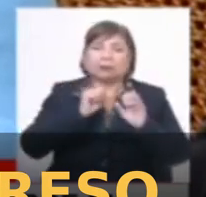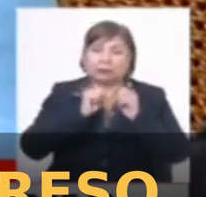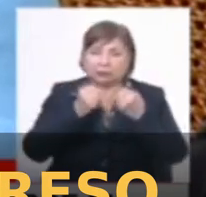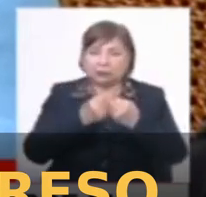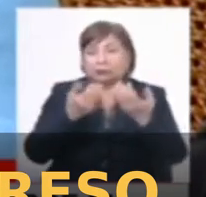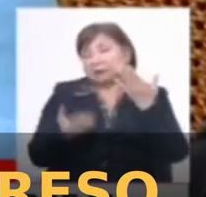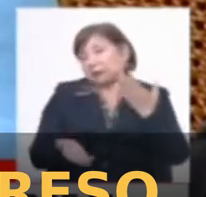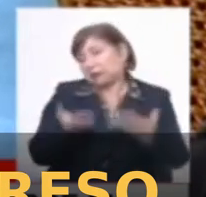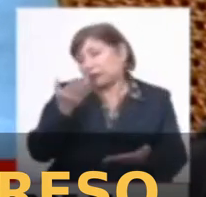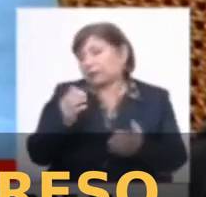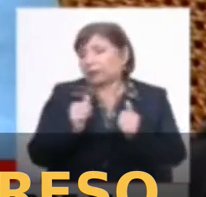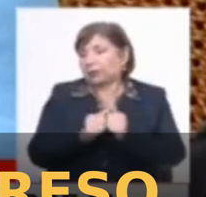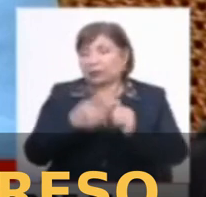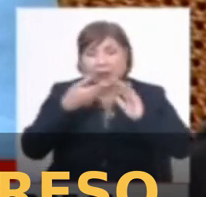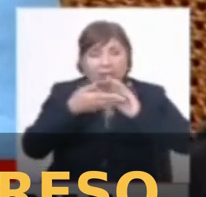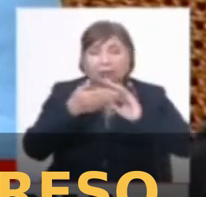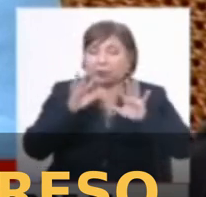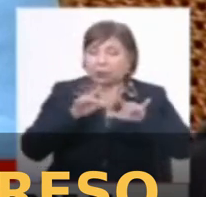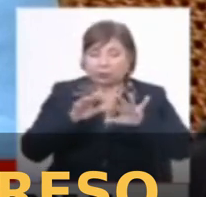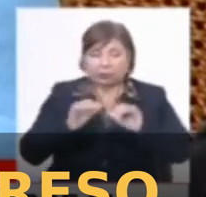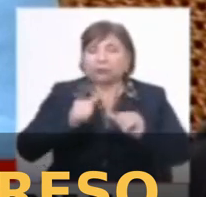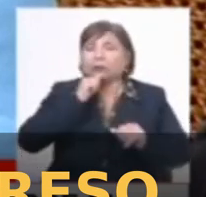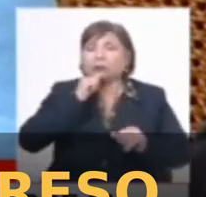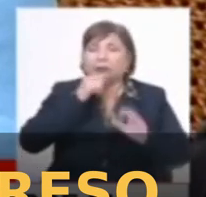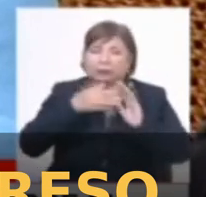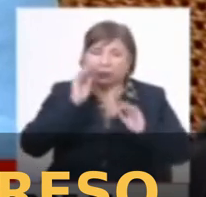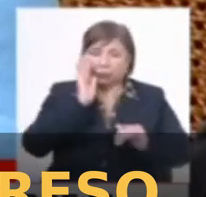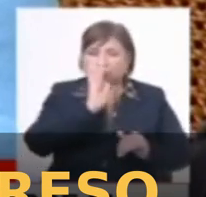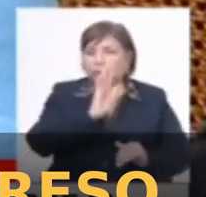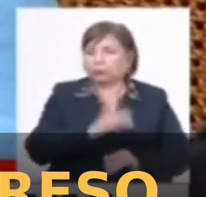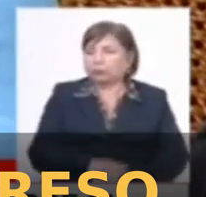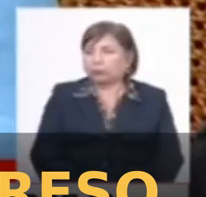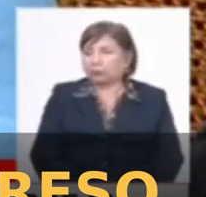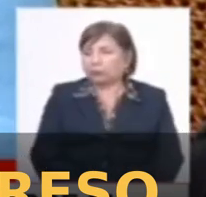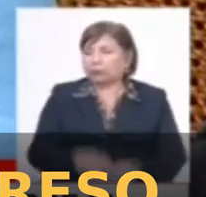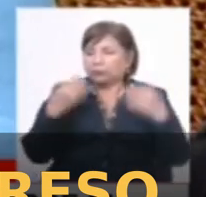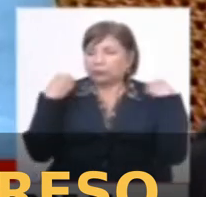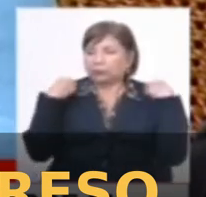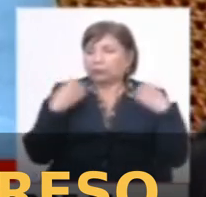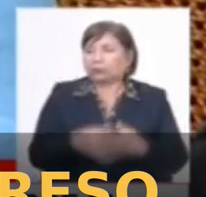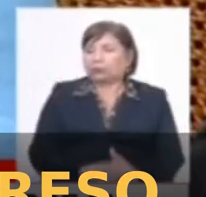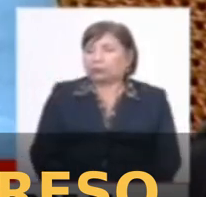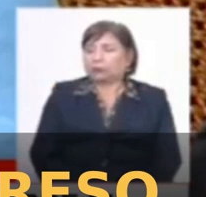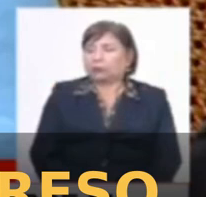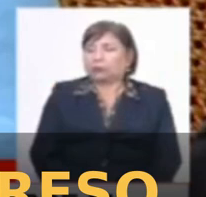repente podríamos alcanzarle en un escrito reservado hacia su despacho.